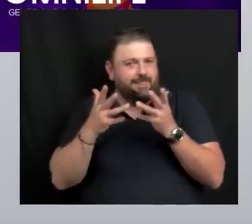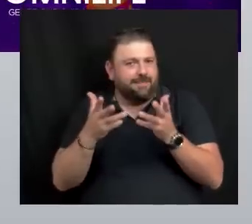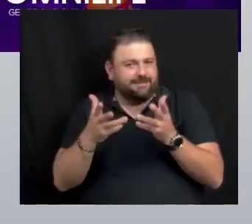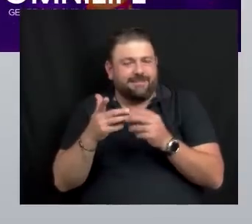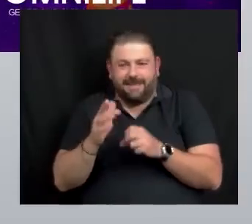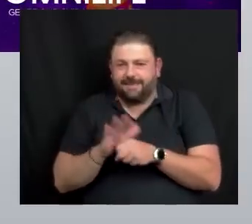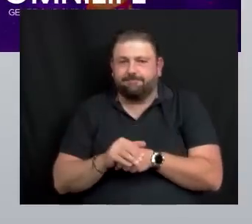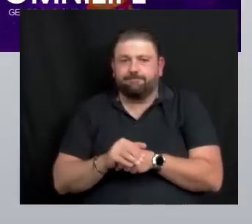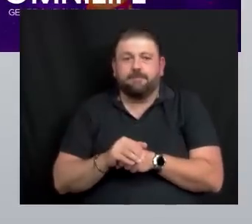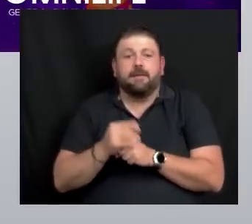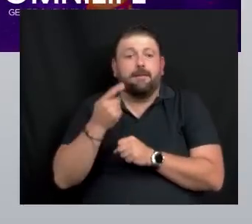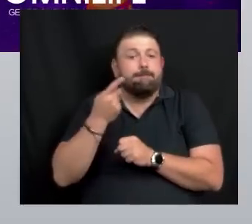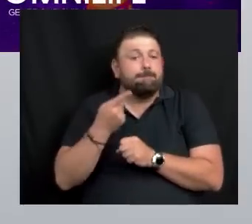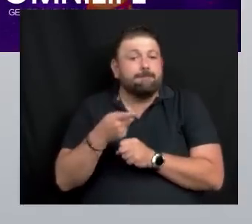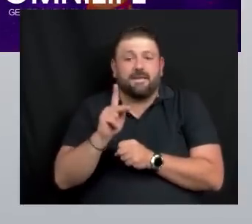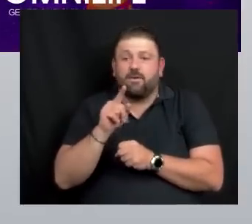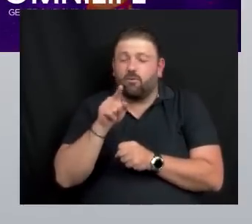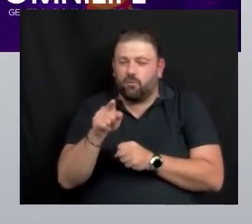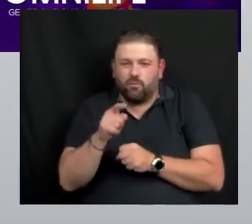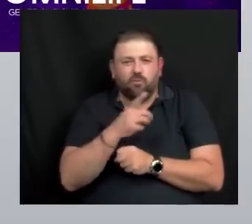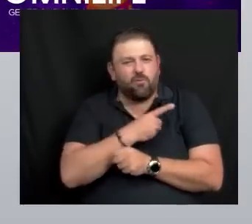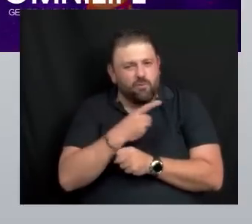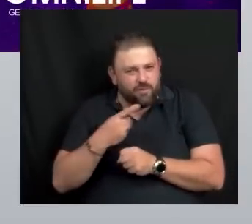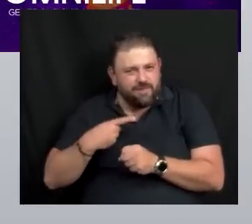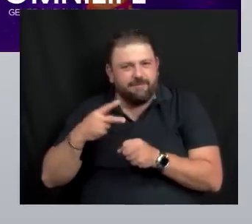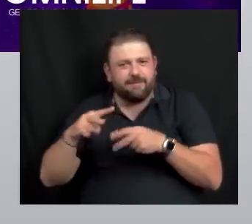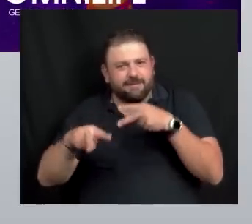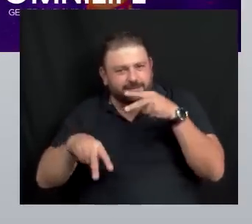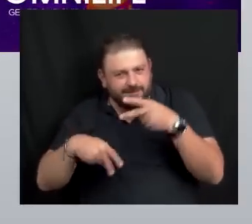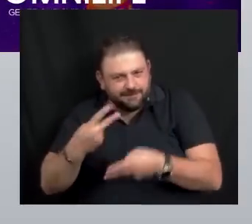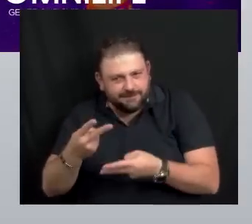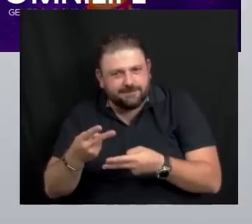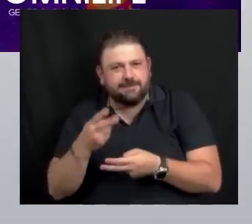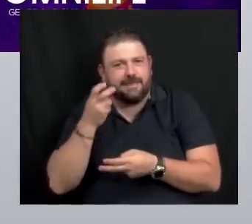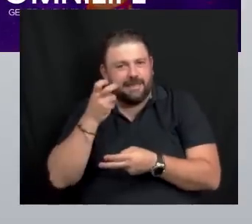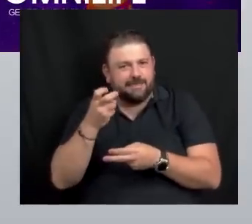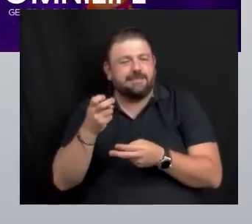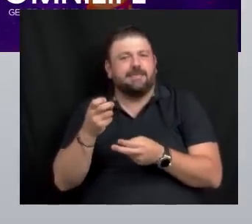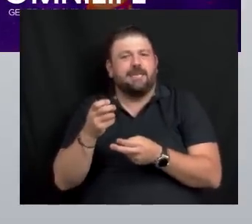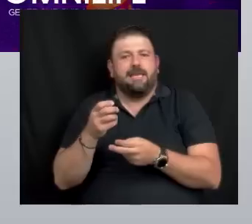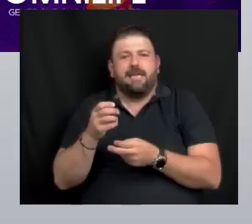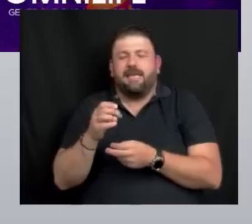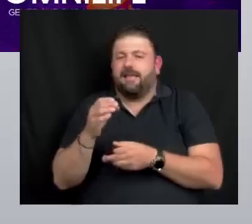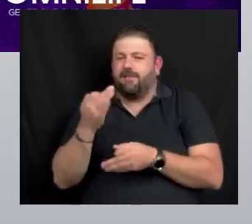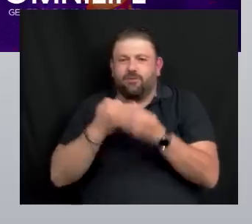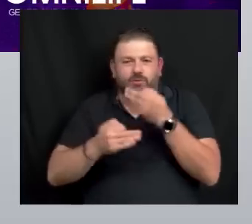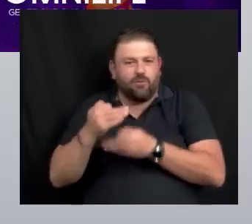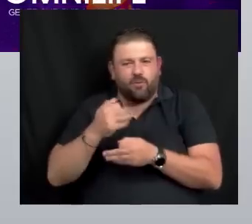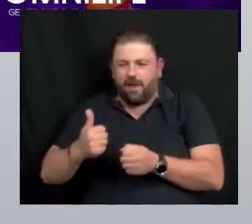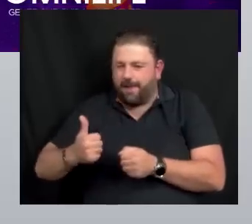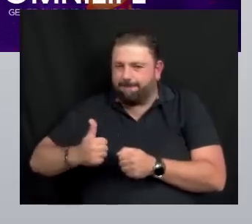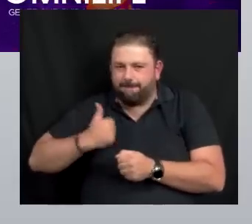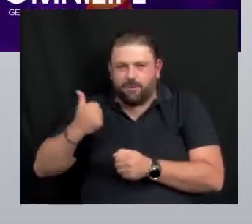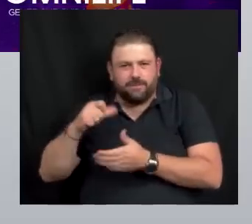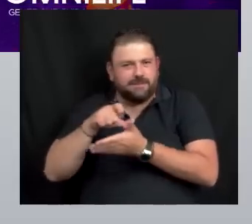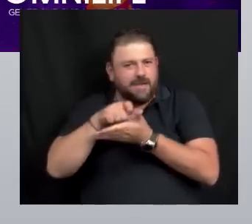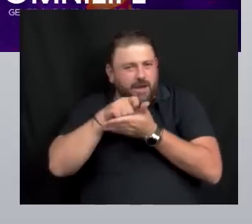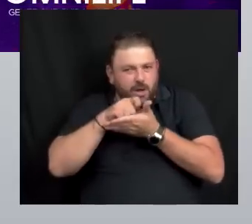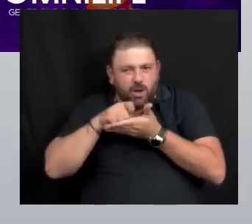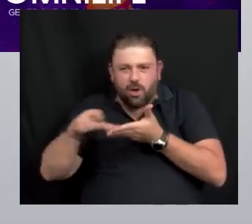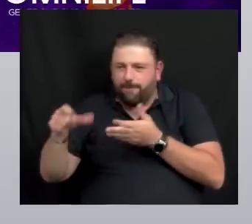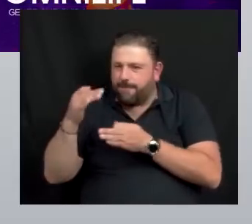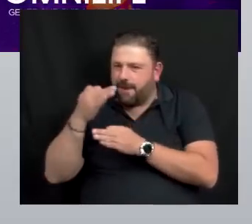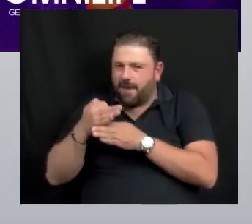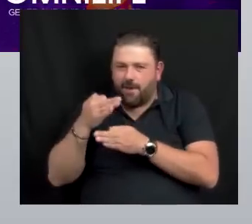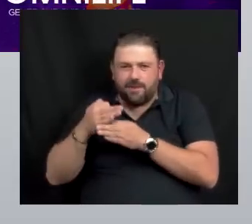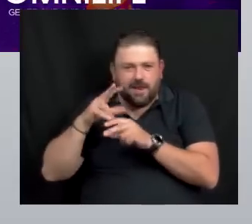pensar, pero tienes que estar ahí, tienes que estar con tu gente, aviéntate a comprar esos boletos, teniéndolos en la mano, vas